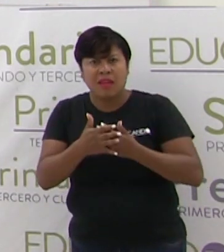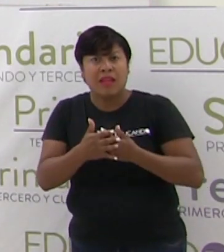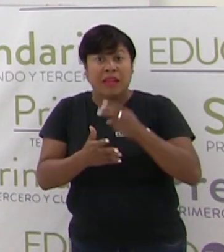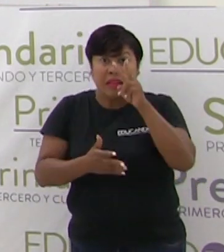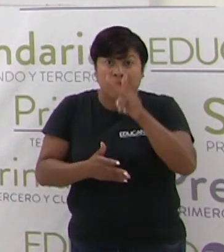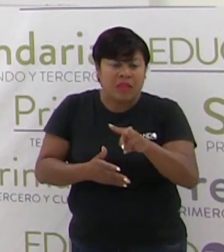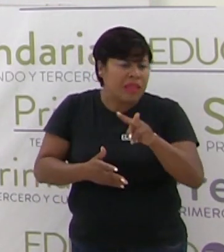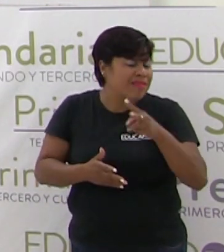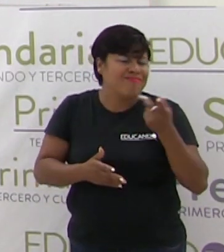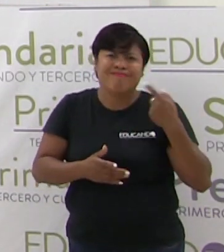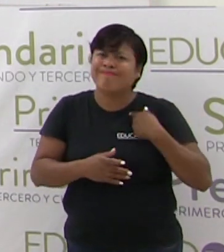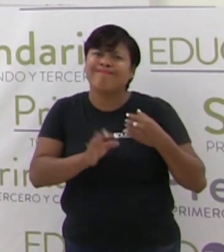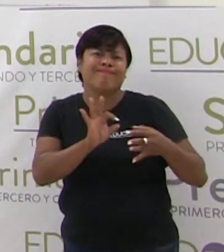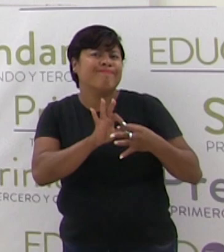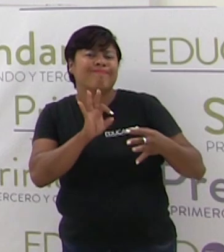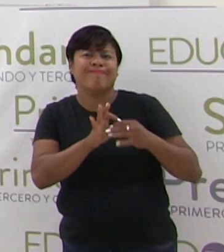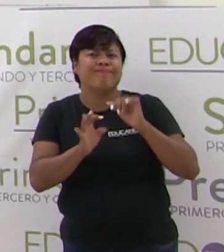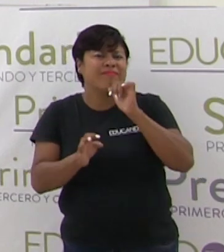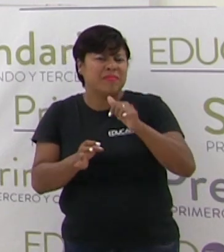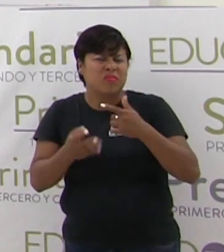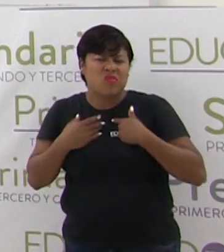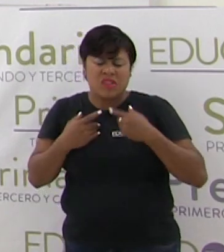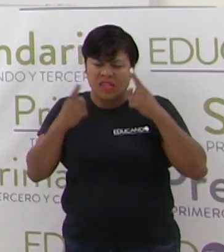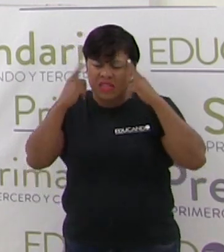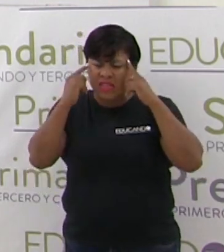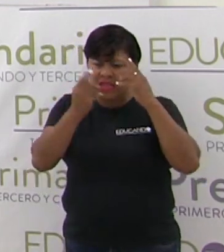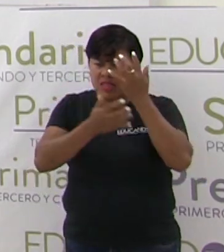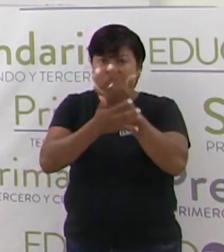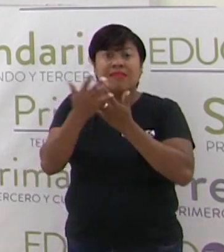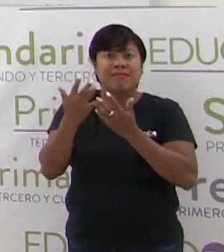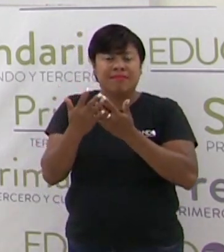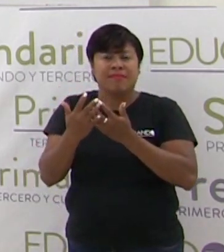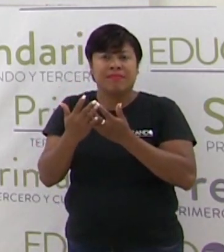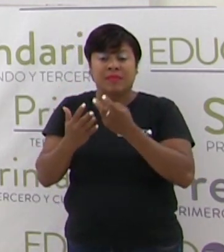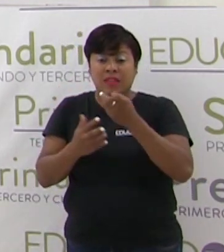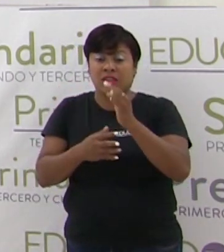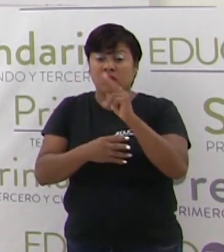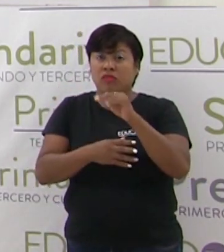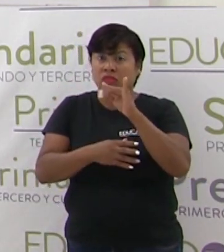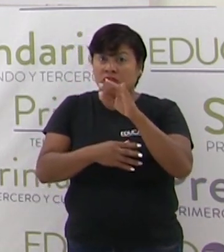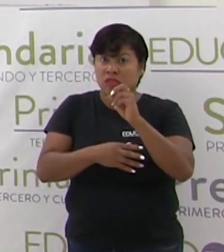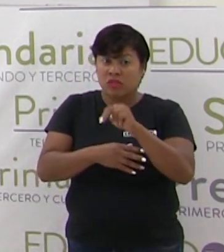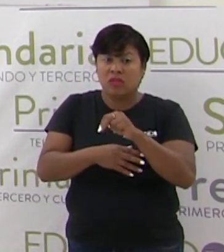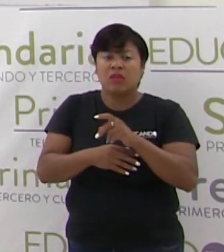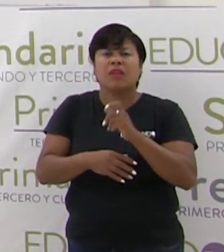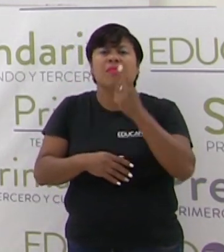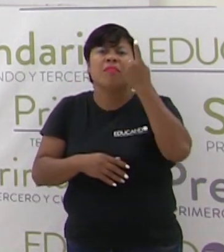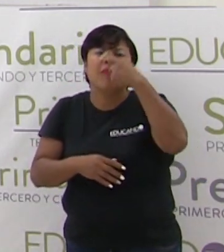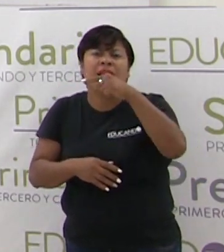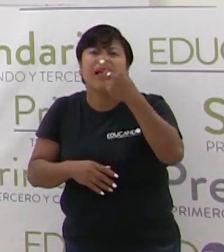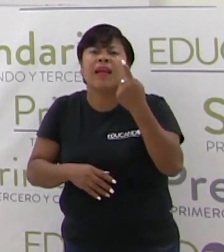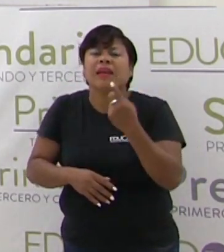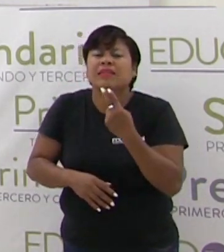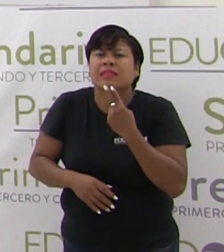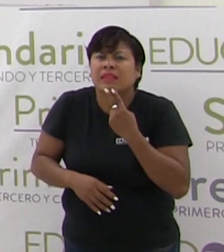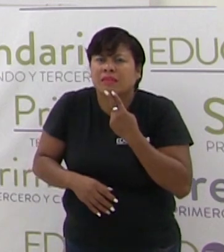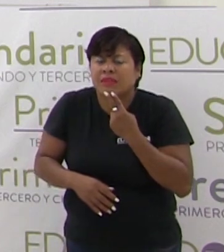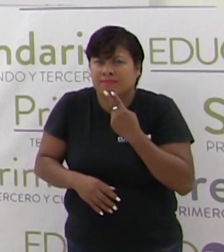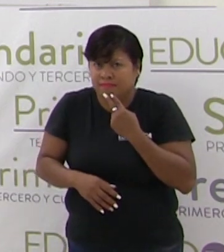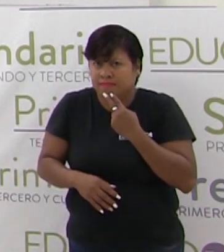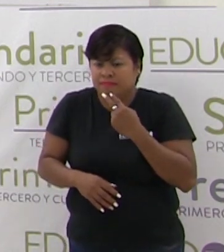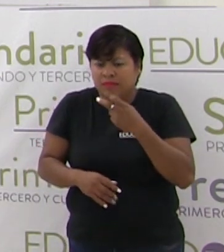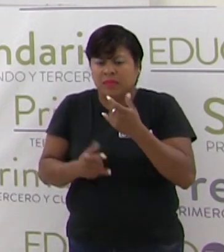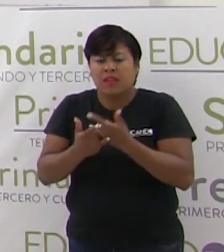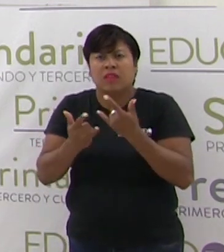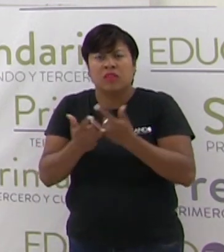me lo explicaban, pues yo me perdía un poco. Entonces les voy a decir que la función es para qué sirven, para qué